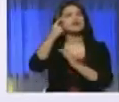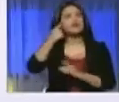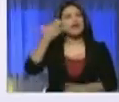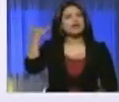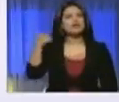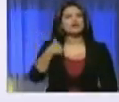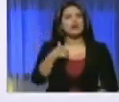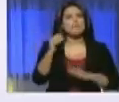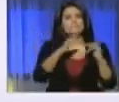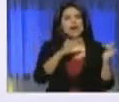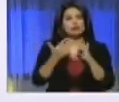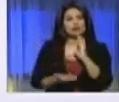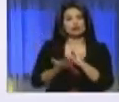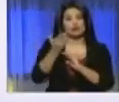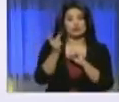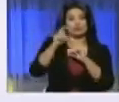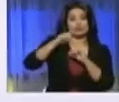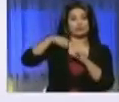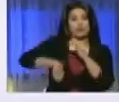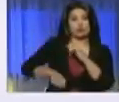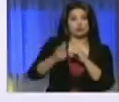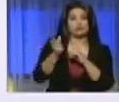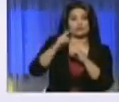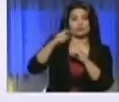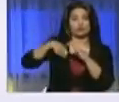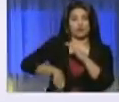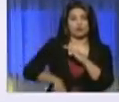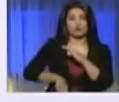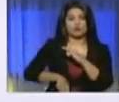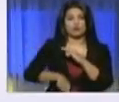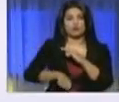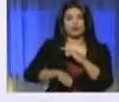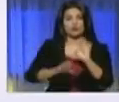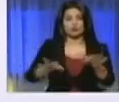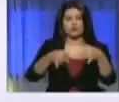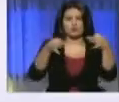aquí están los aumentos de este año. ¿Ah?